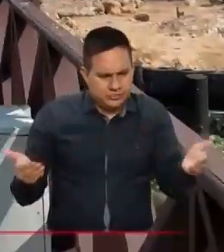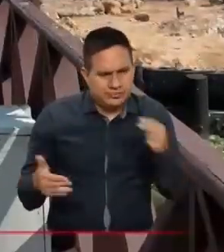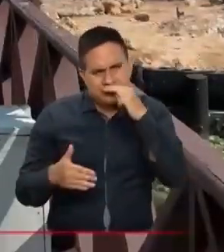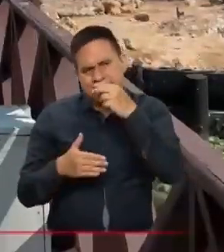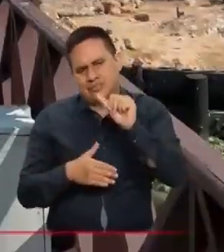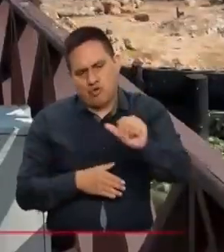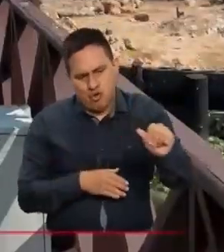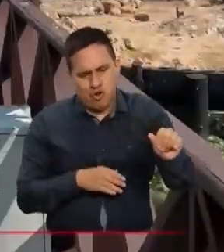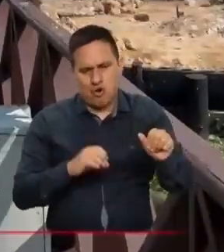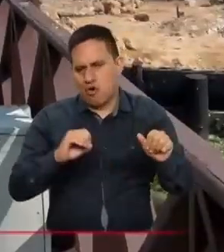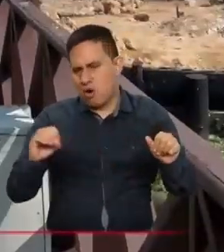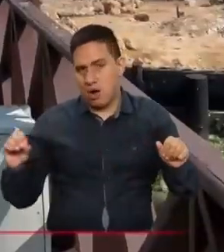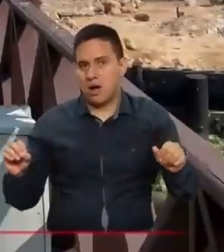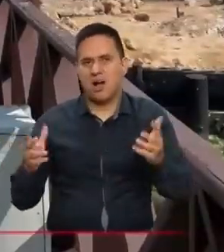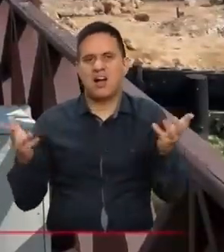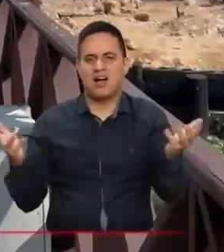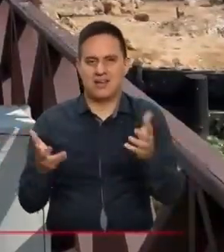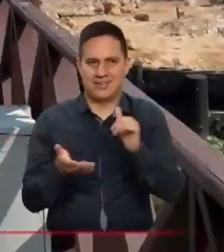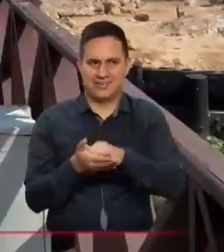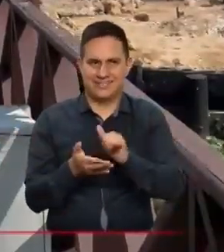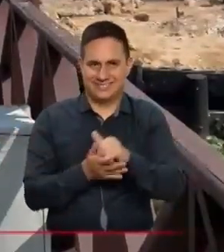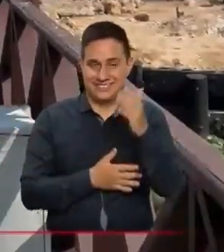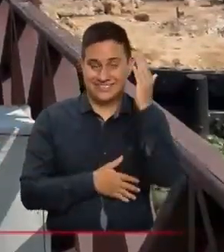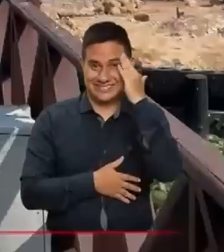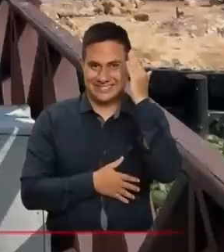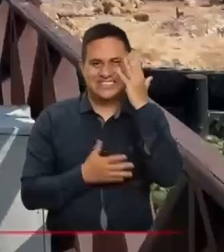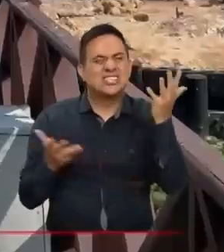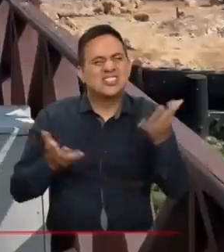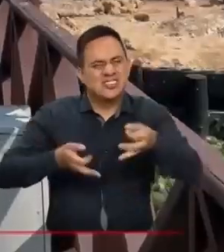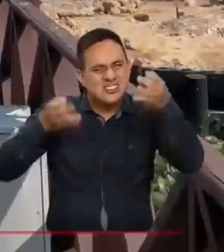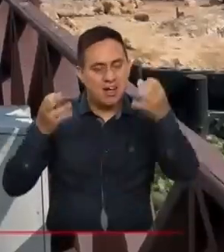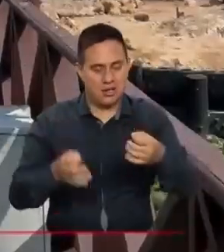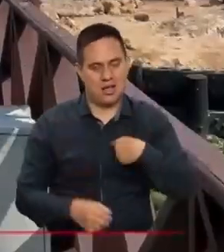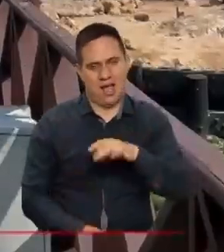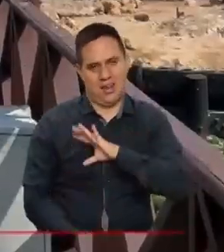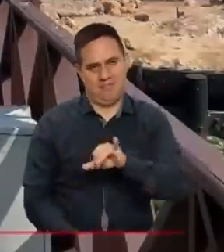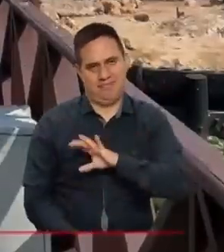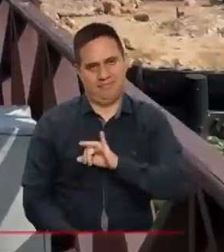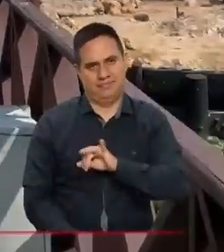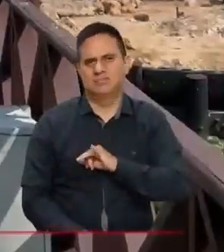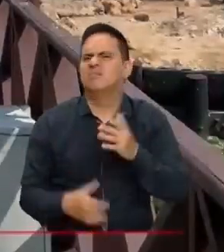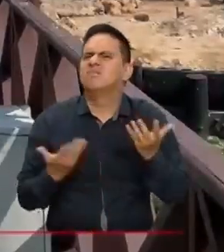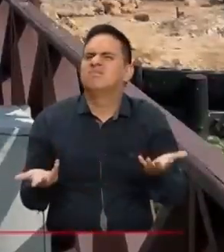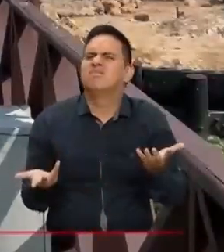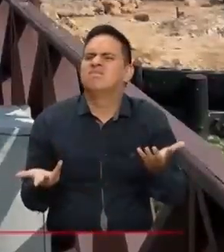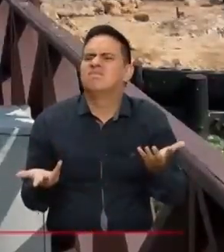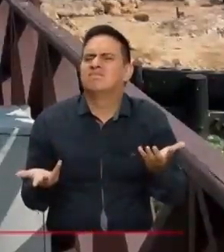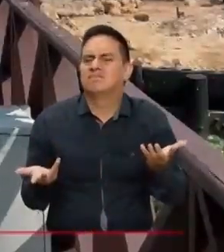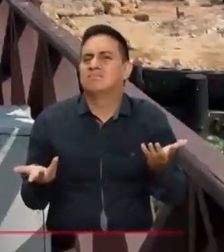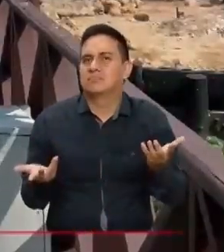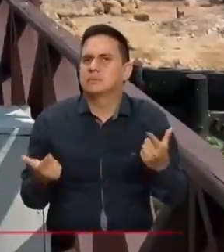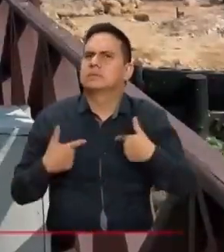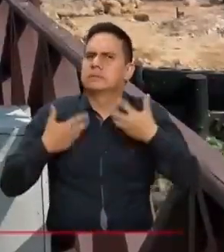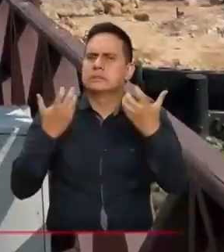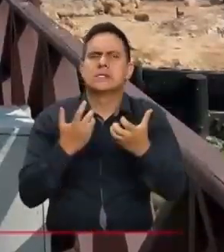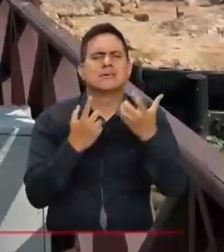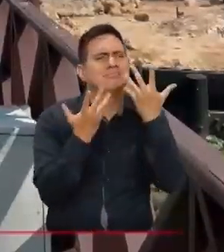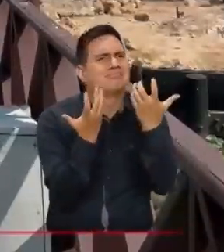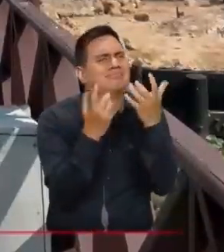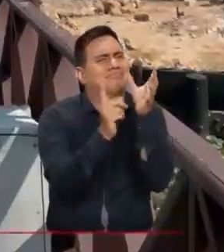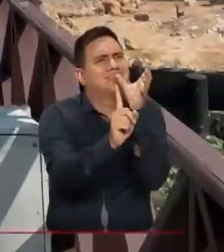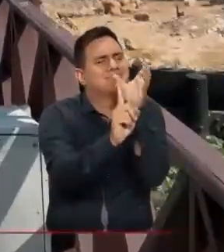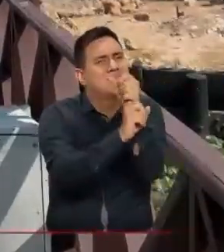niñas en el suroccidente colombiano, de manera específica en la ciudad de Cali. Y todo porque quieren alcanzar ese